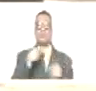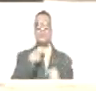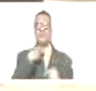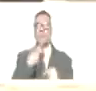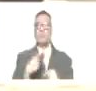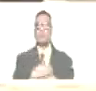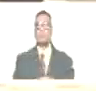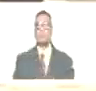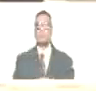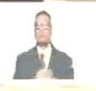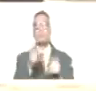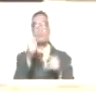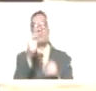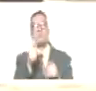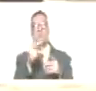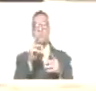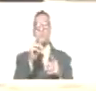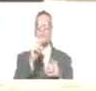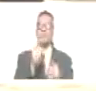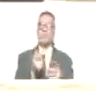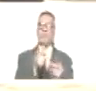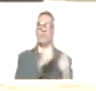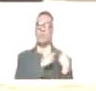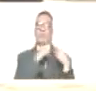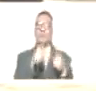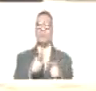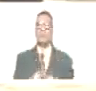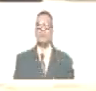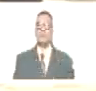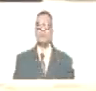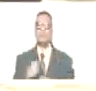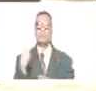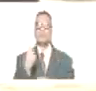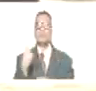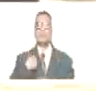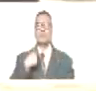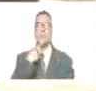Casi. Solo debo decir que